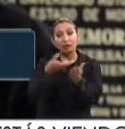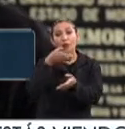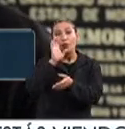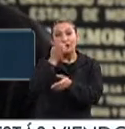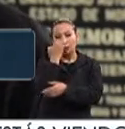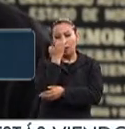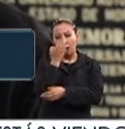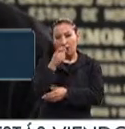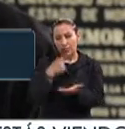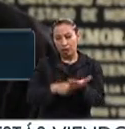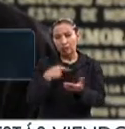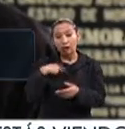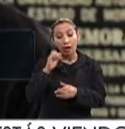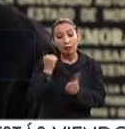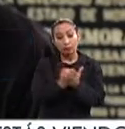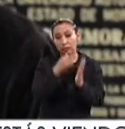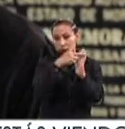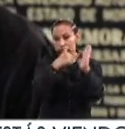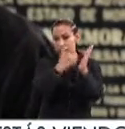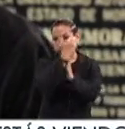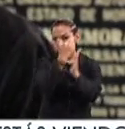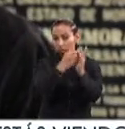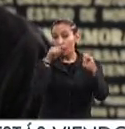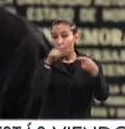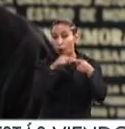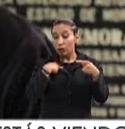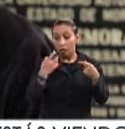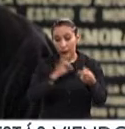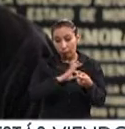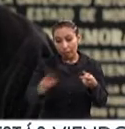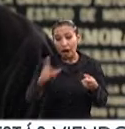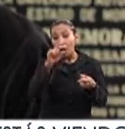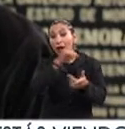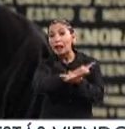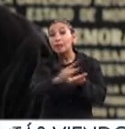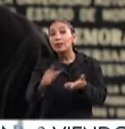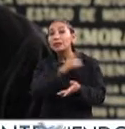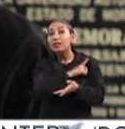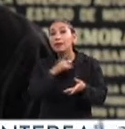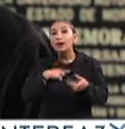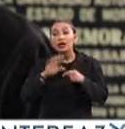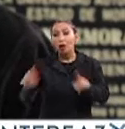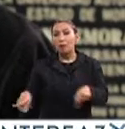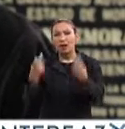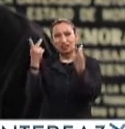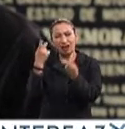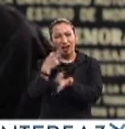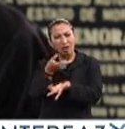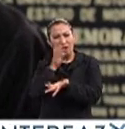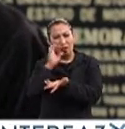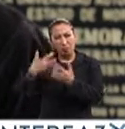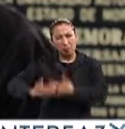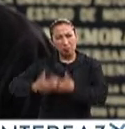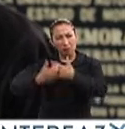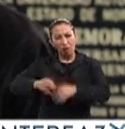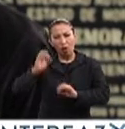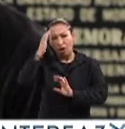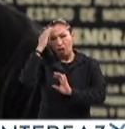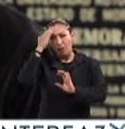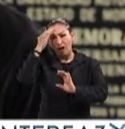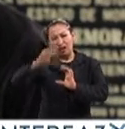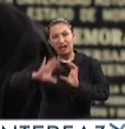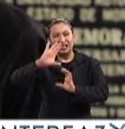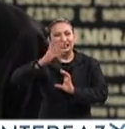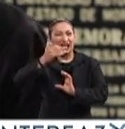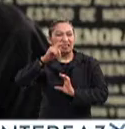dentro de las escuelas, que exige varios puntos, entre ellos una disponibilidad de agua potable y no venta de alimentos procesados o conocidos